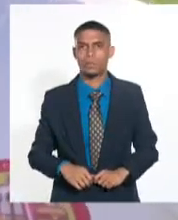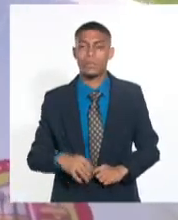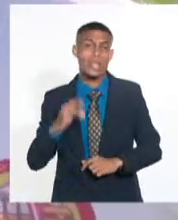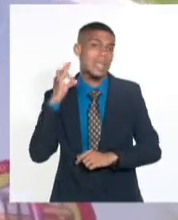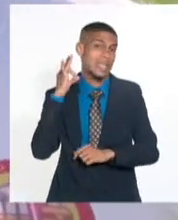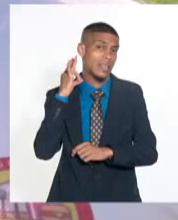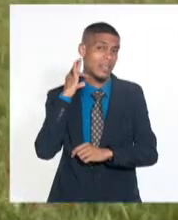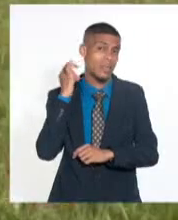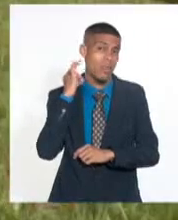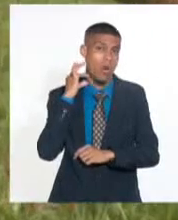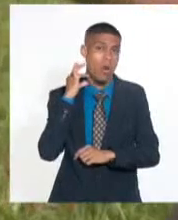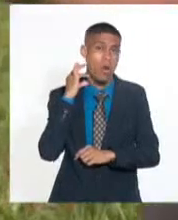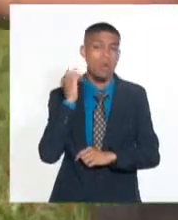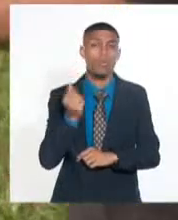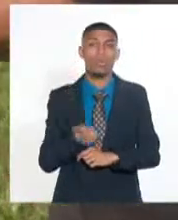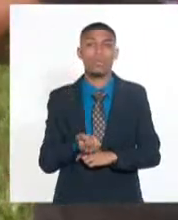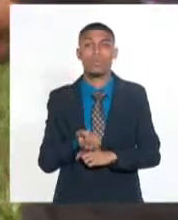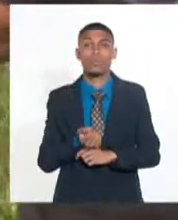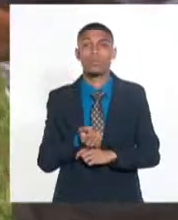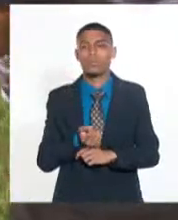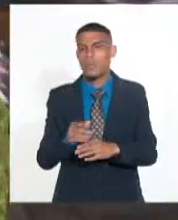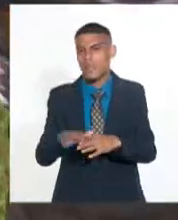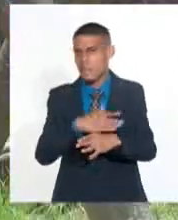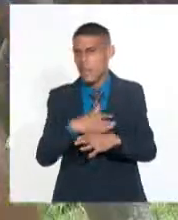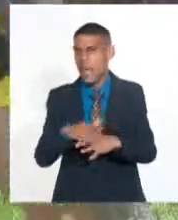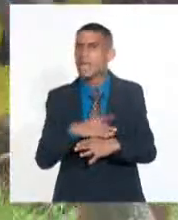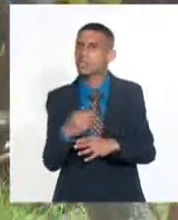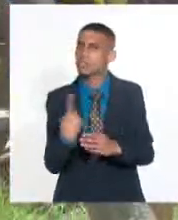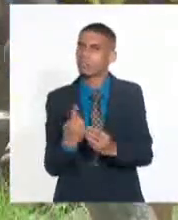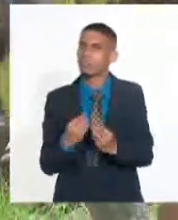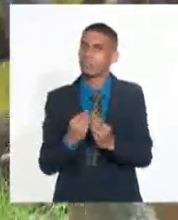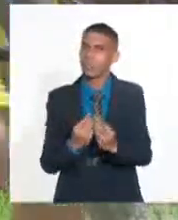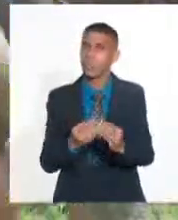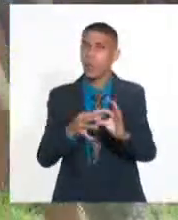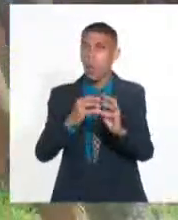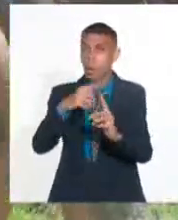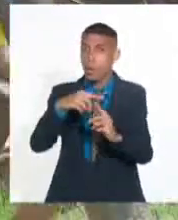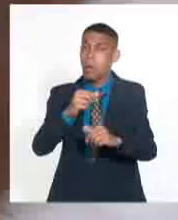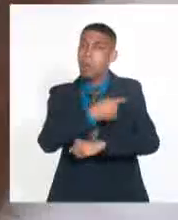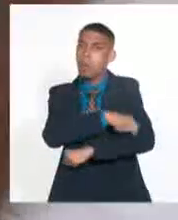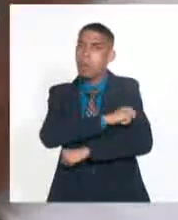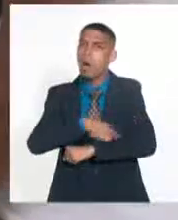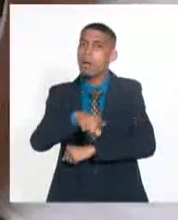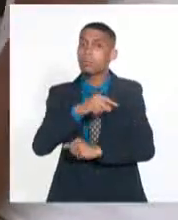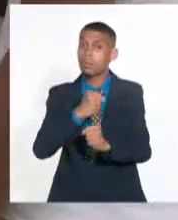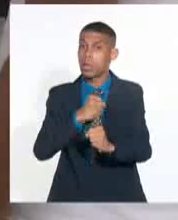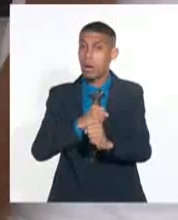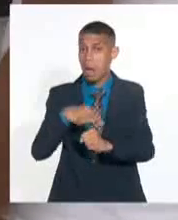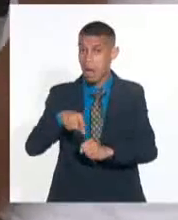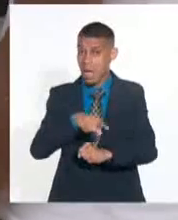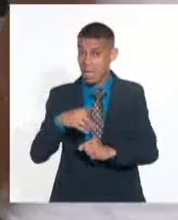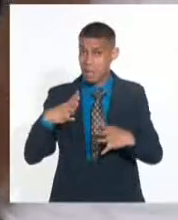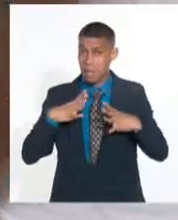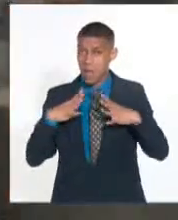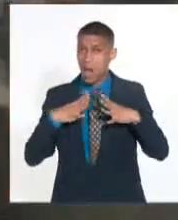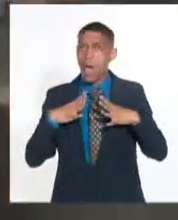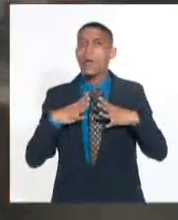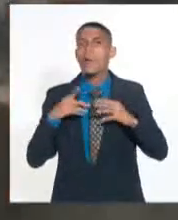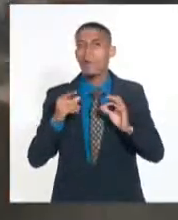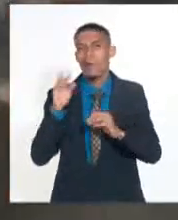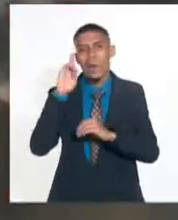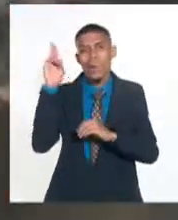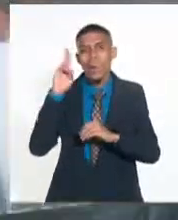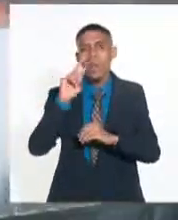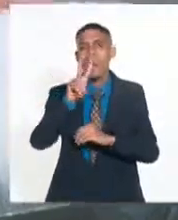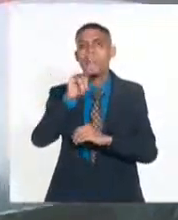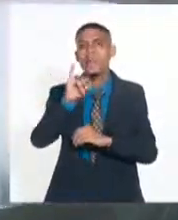la cerveza inventada con le traemos momentos para un pueblo trabajador que en este verano con amor festeja el aniversario 70